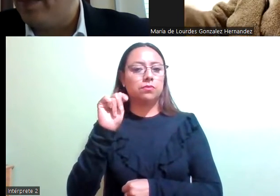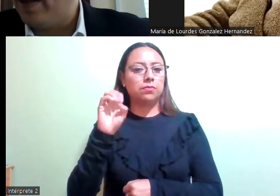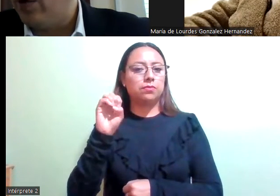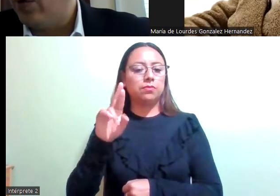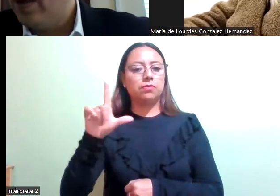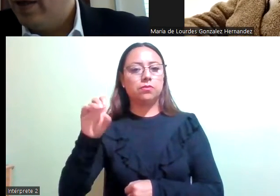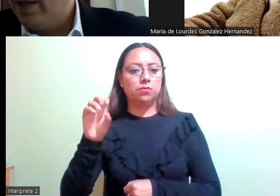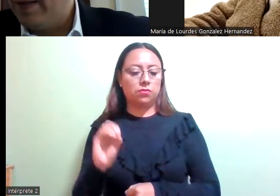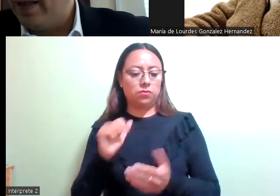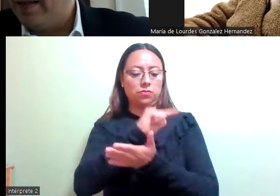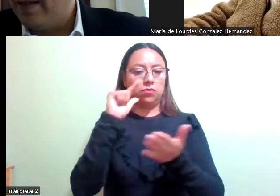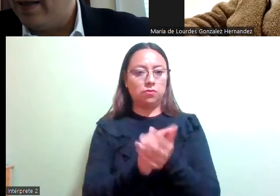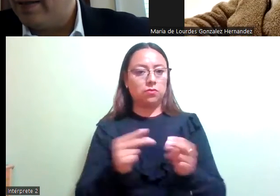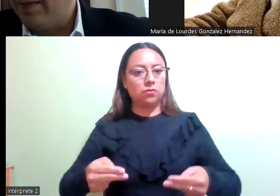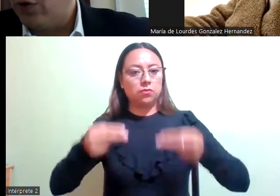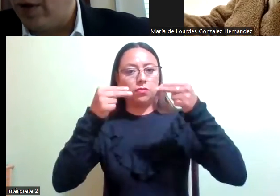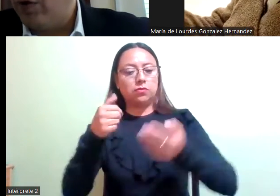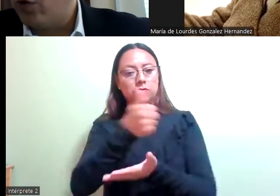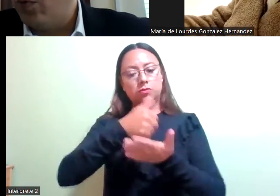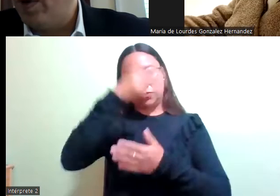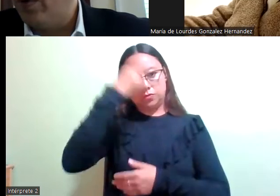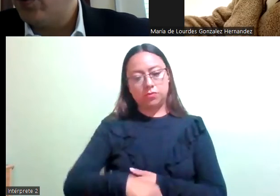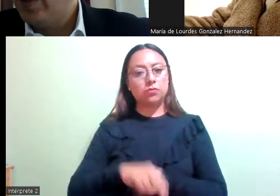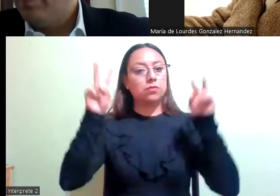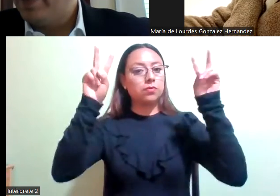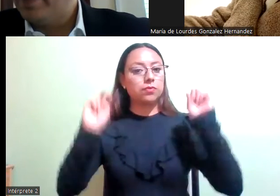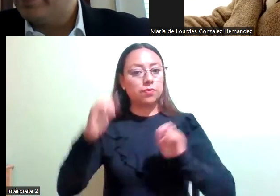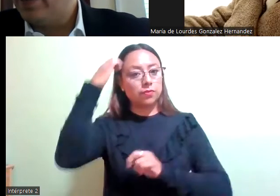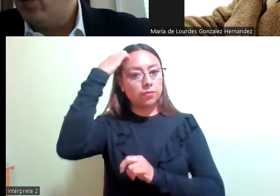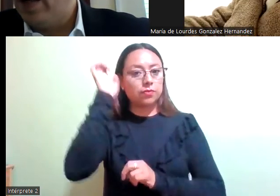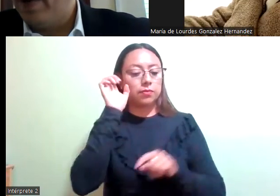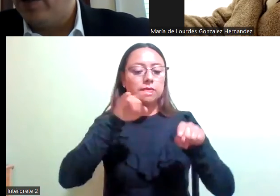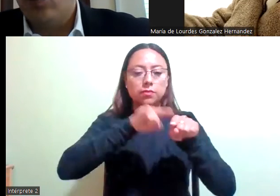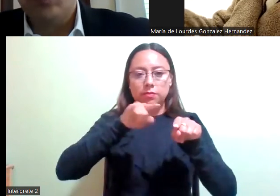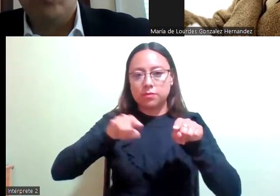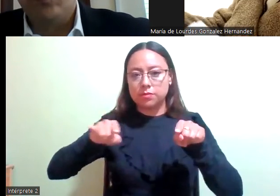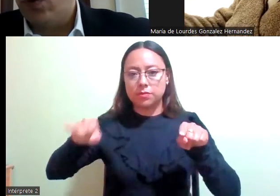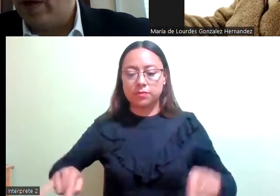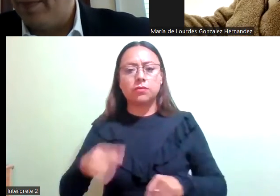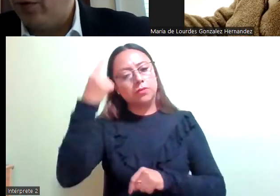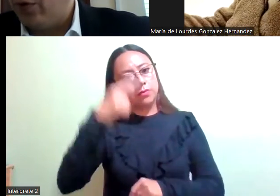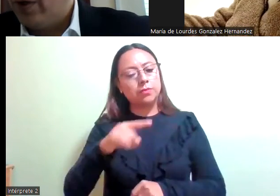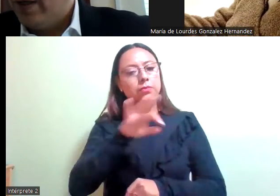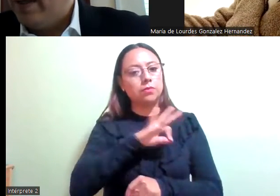la Ciudad de México en materia de estacionamientos públicos para que se regule a plenitud su funcionamiento, ya